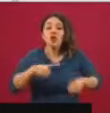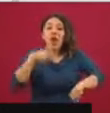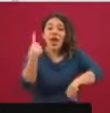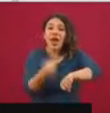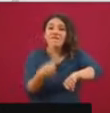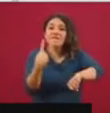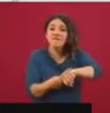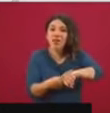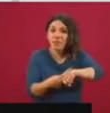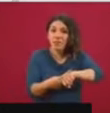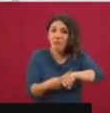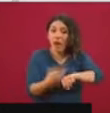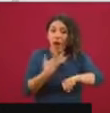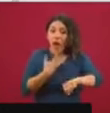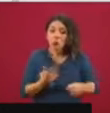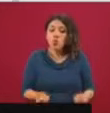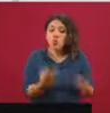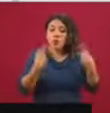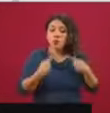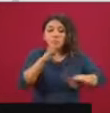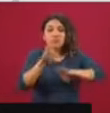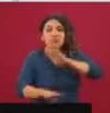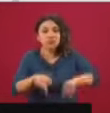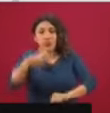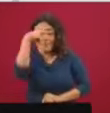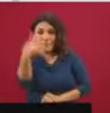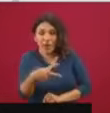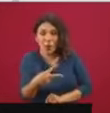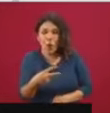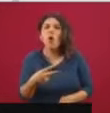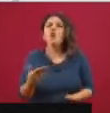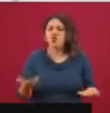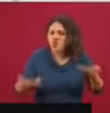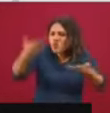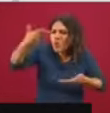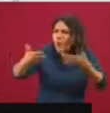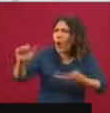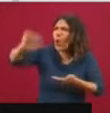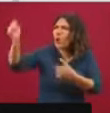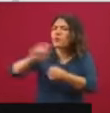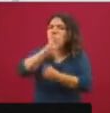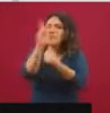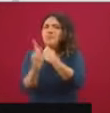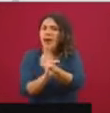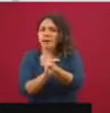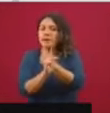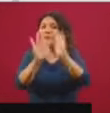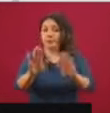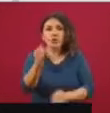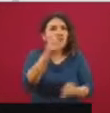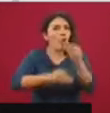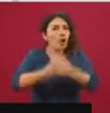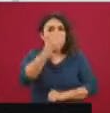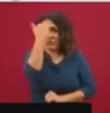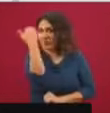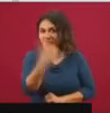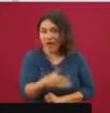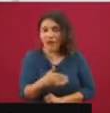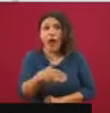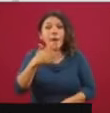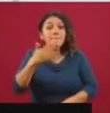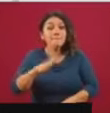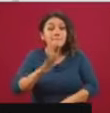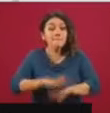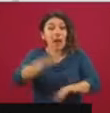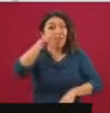número de personas que han fallecido en méxico comparadas con el número en otros países todo el mundo sabe que donde hay más